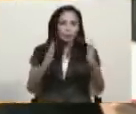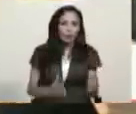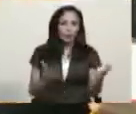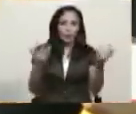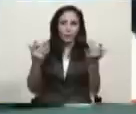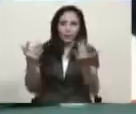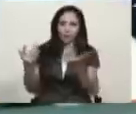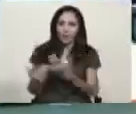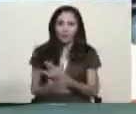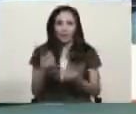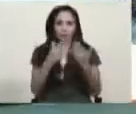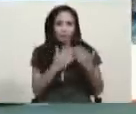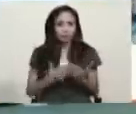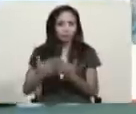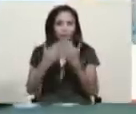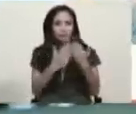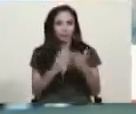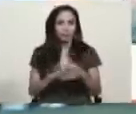Carlos Alvarado,